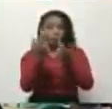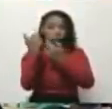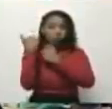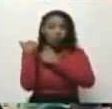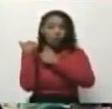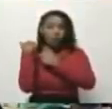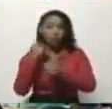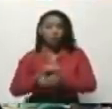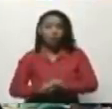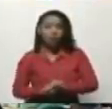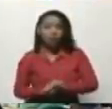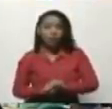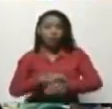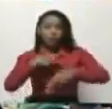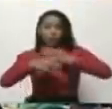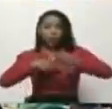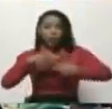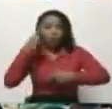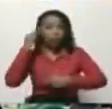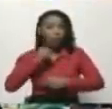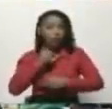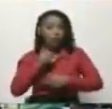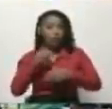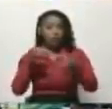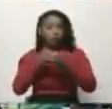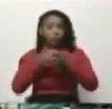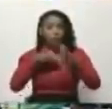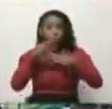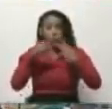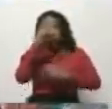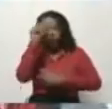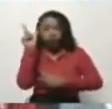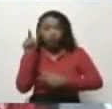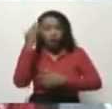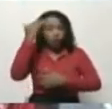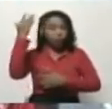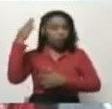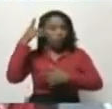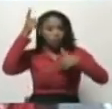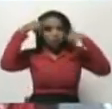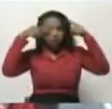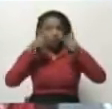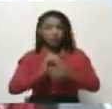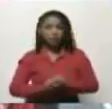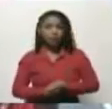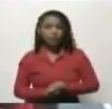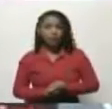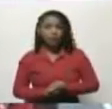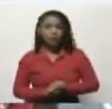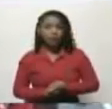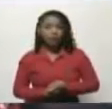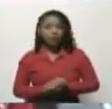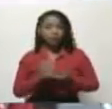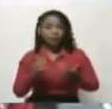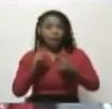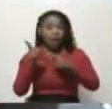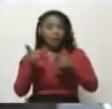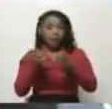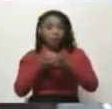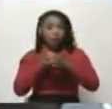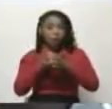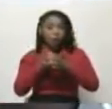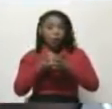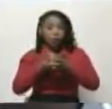cuadros de la Revolución Bolivariana, del Partido Socialista Unido de Venezuela. El sueño de Chávez, de que ese partido de masas